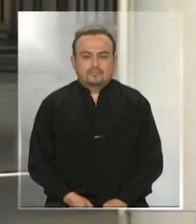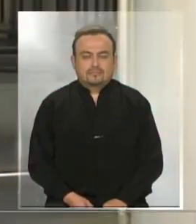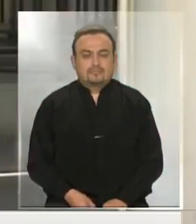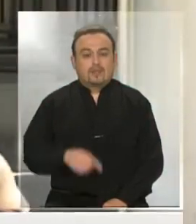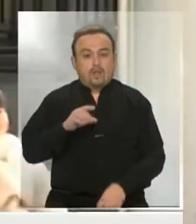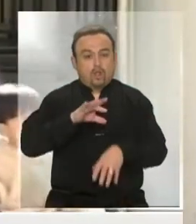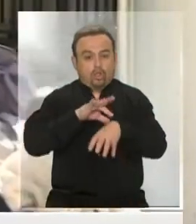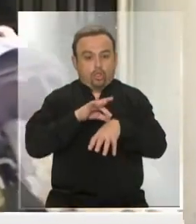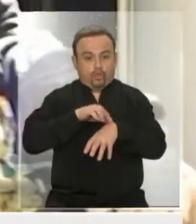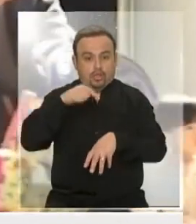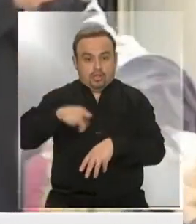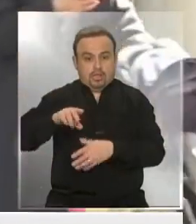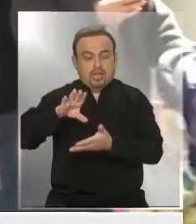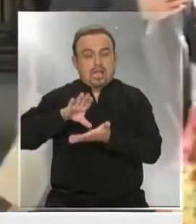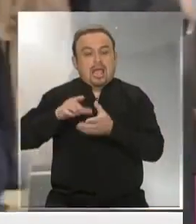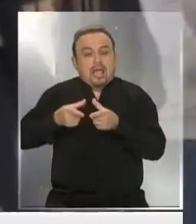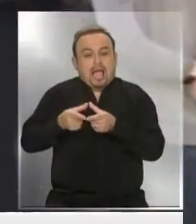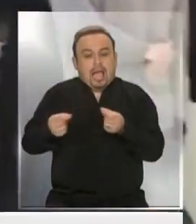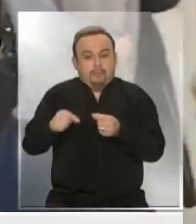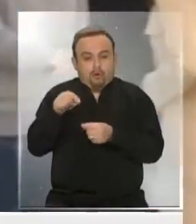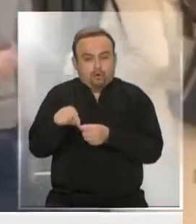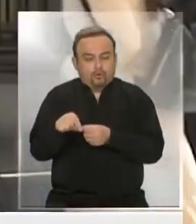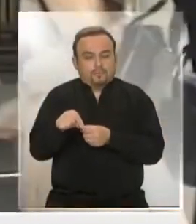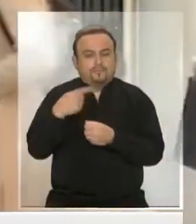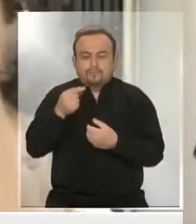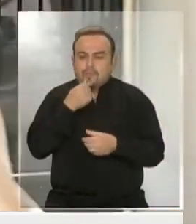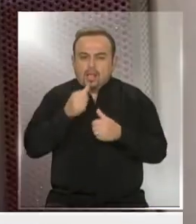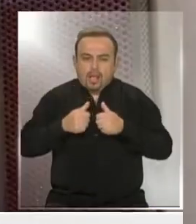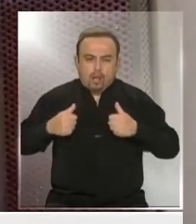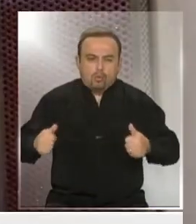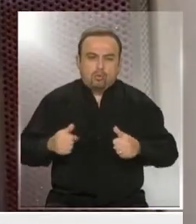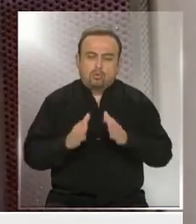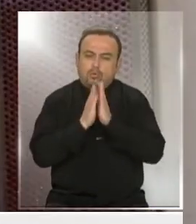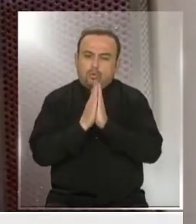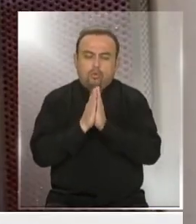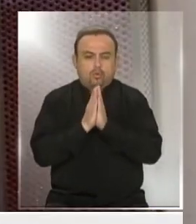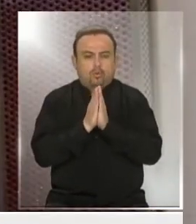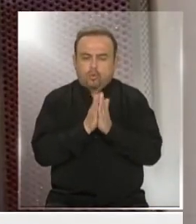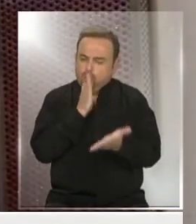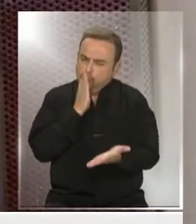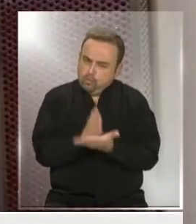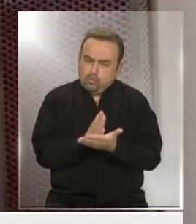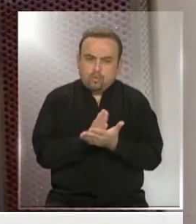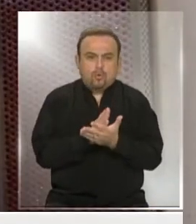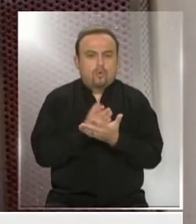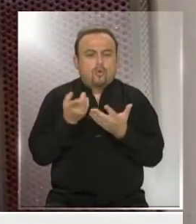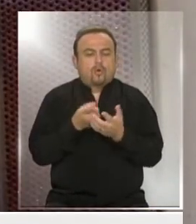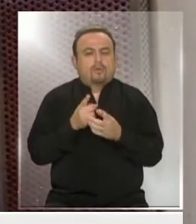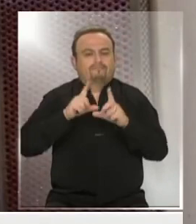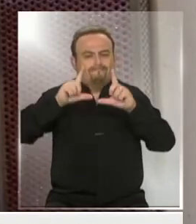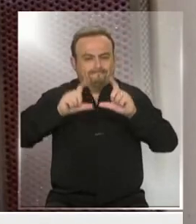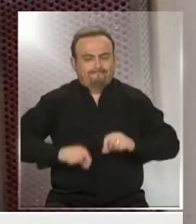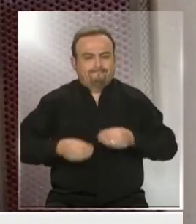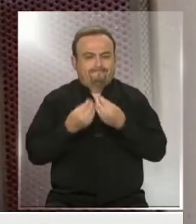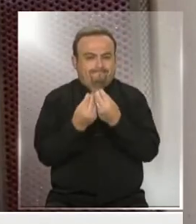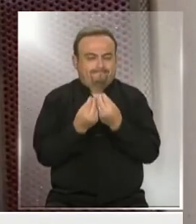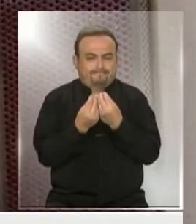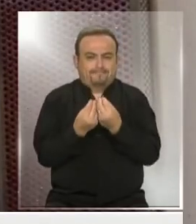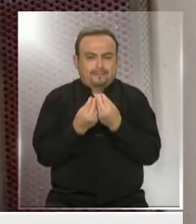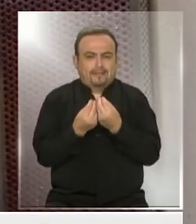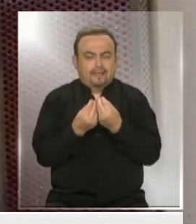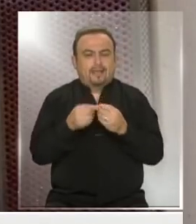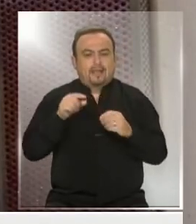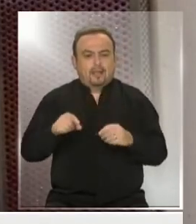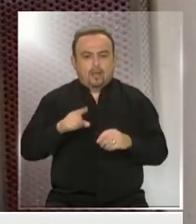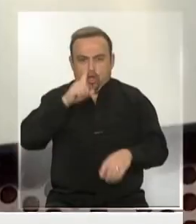los médicos de este país en japón insistieron en las autoridades que tienen que extremar las medidas para evitar una saturación del